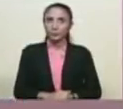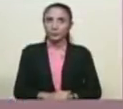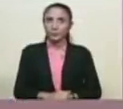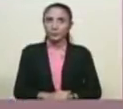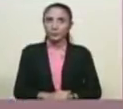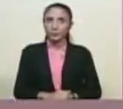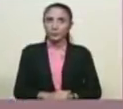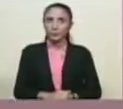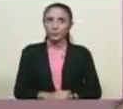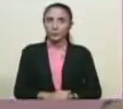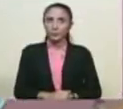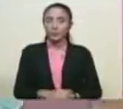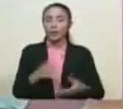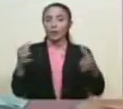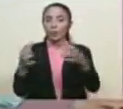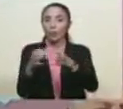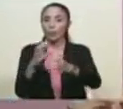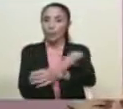Pablo Kuczynski,